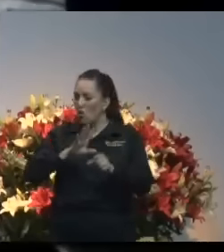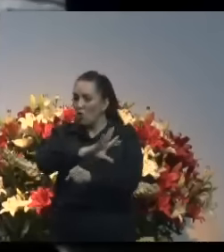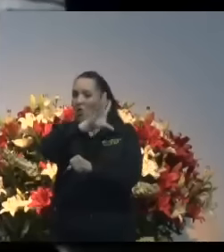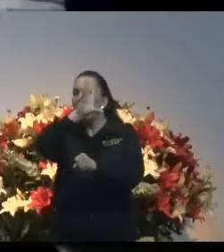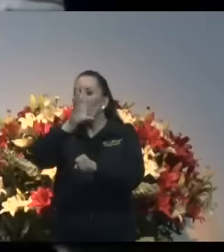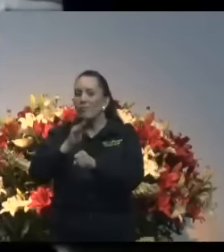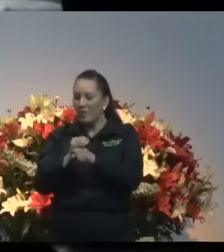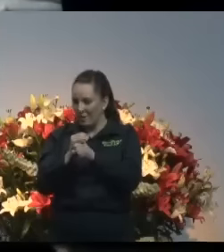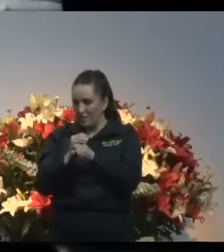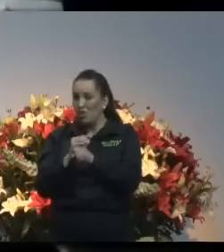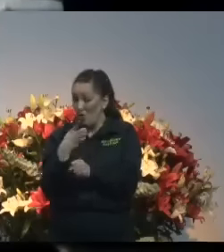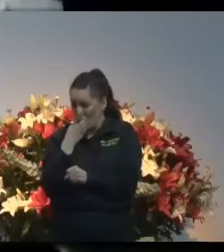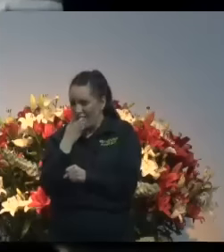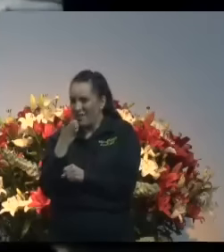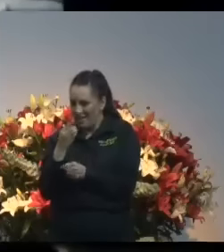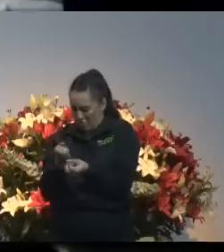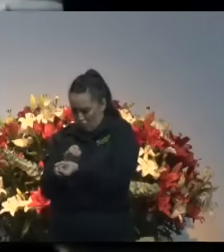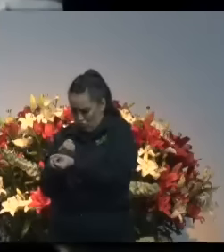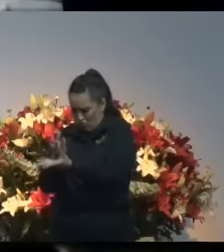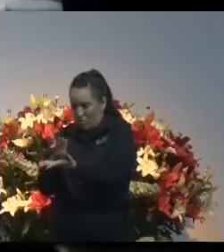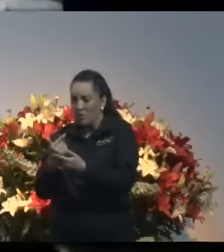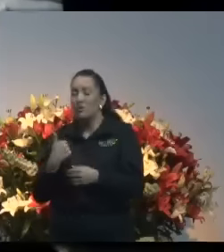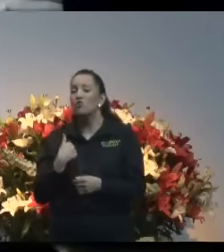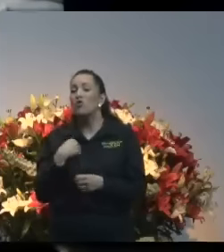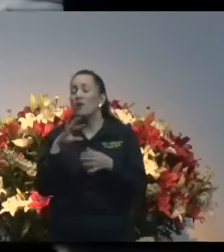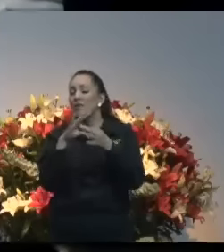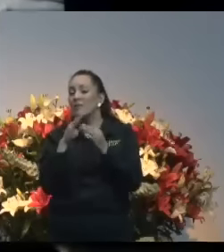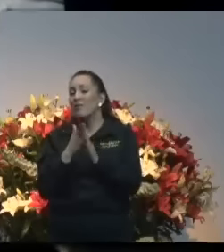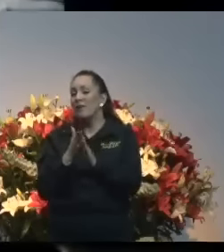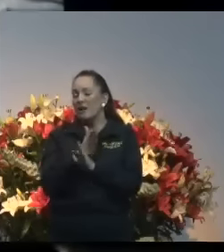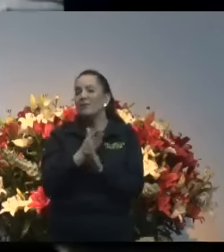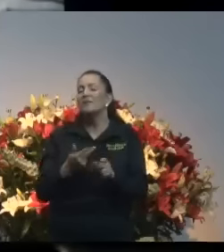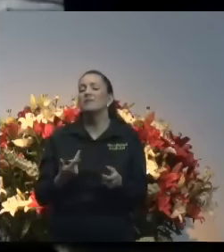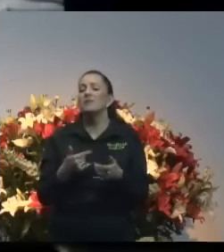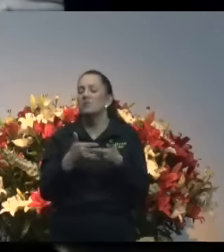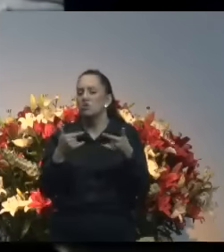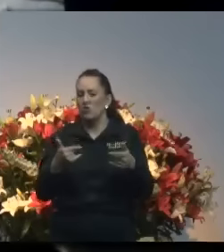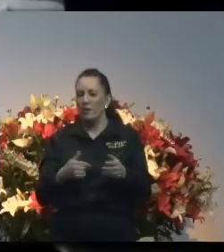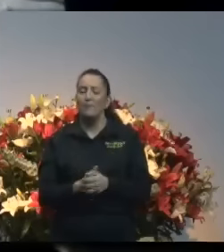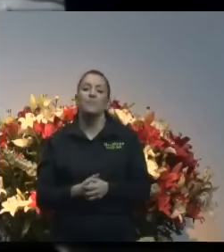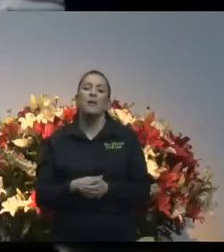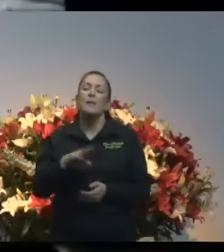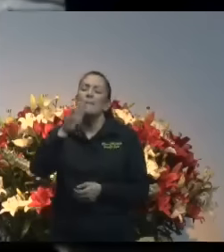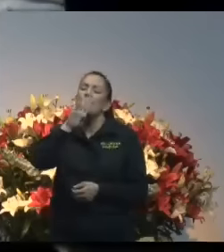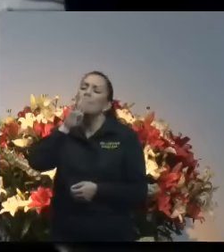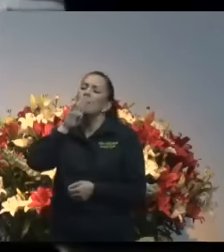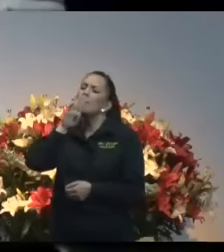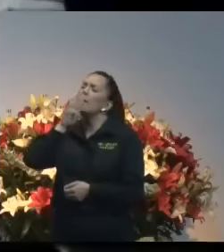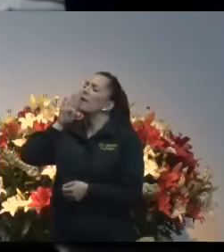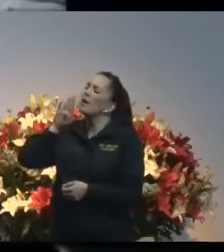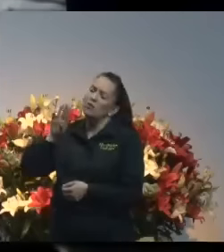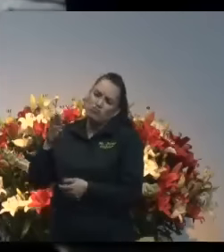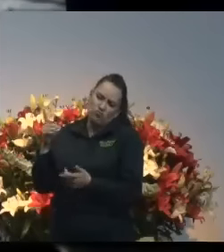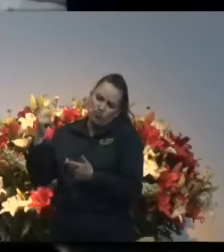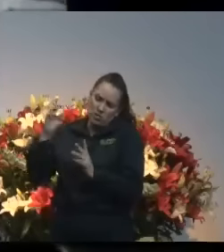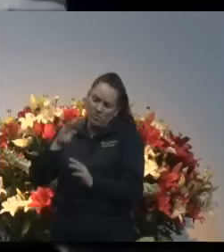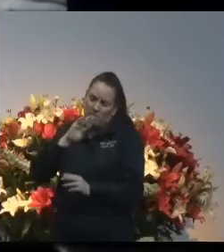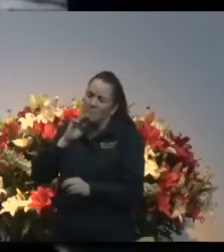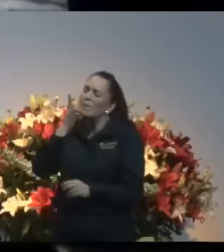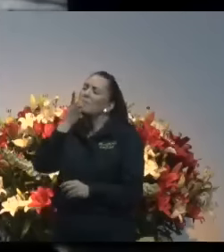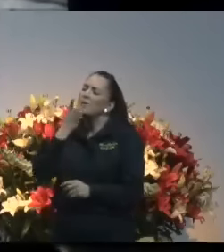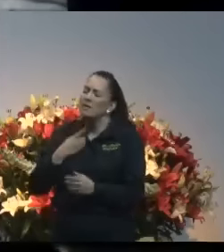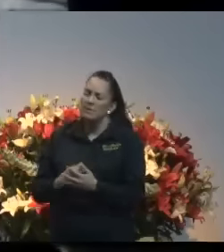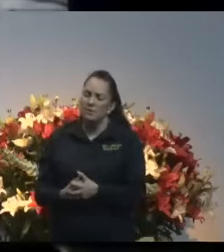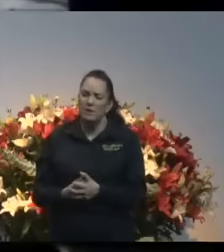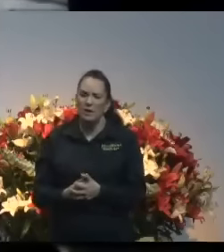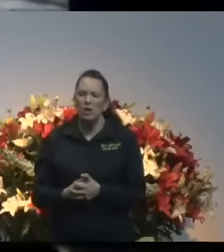completa. Yo contaba la anécdota de que una mamá me decía que por qué quería yo